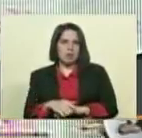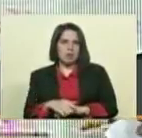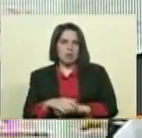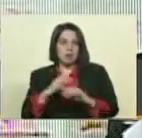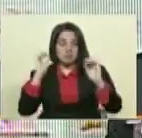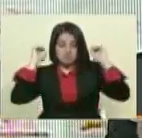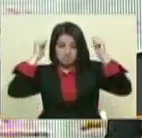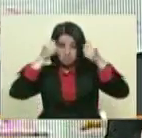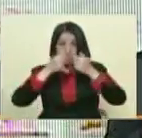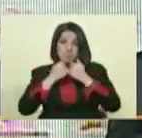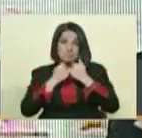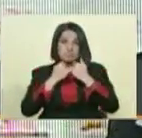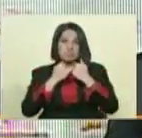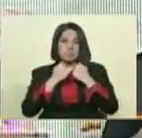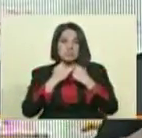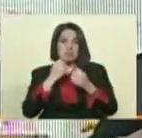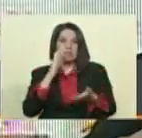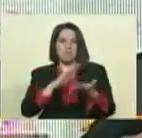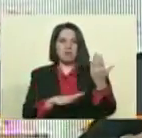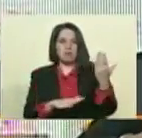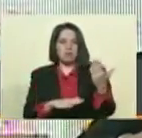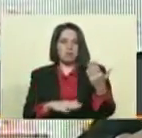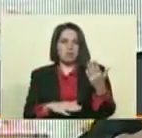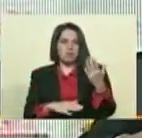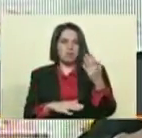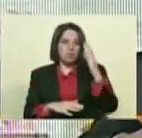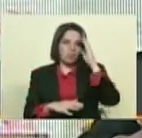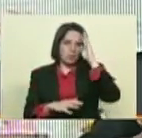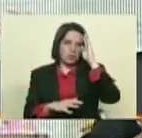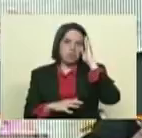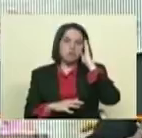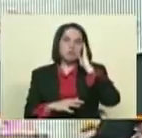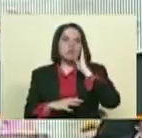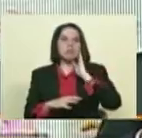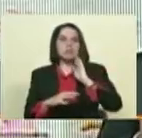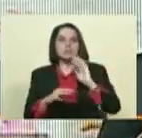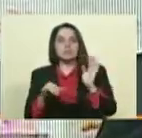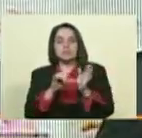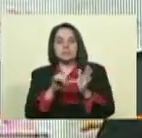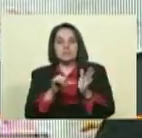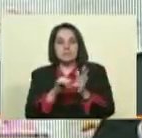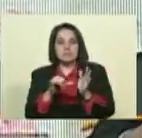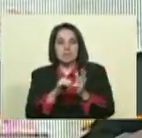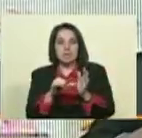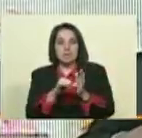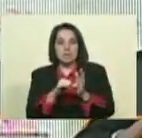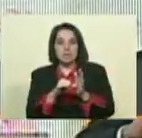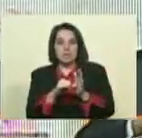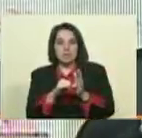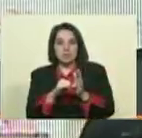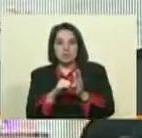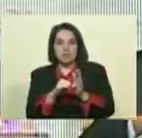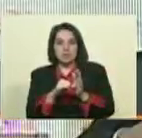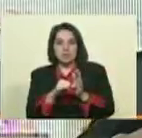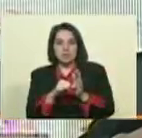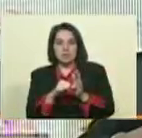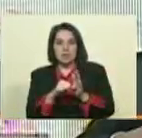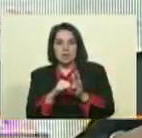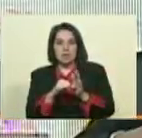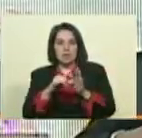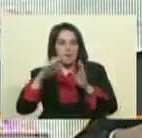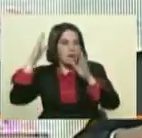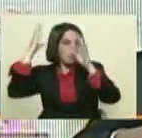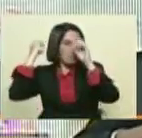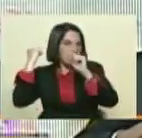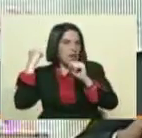capuchados, guarimberos, que se fueron a los alrededores, cercanías de la embajada de nuestra